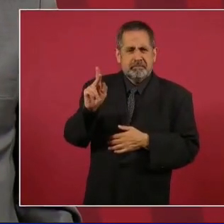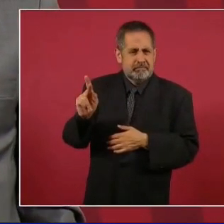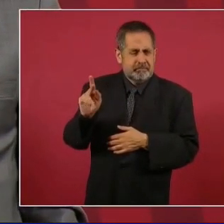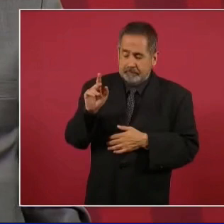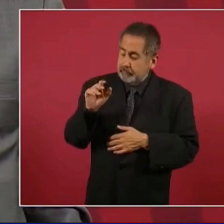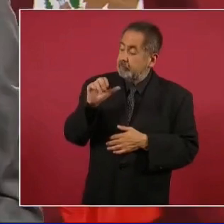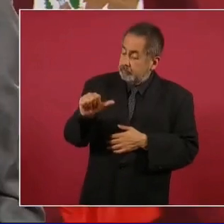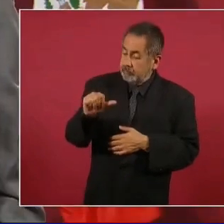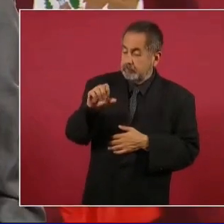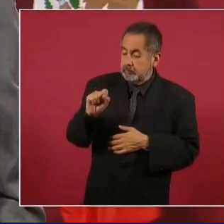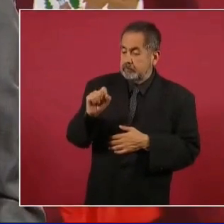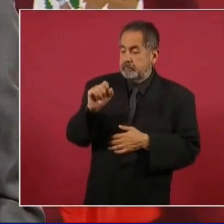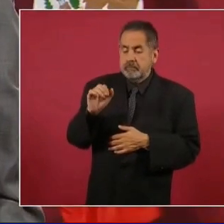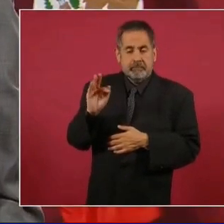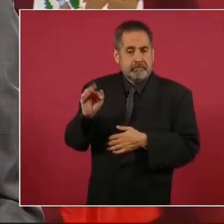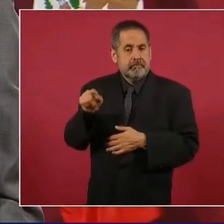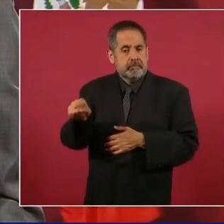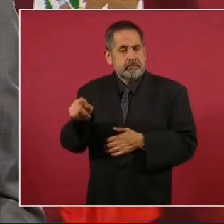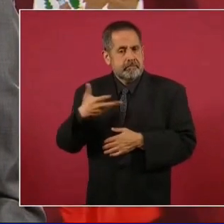Superior,